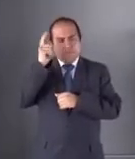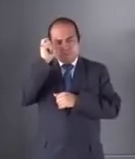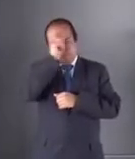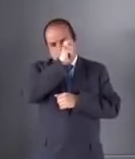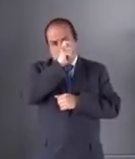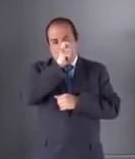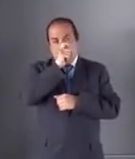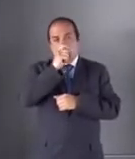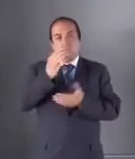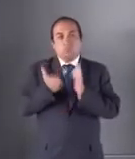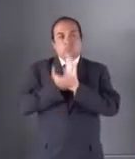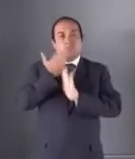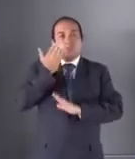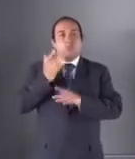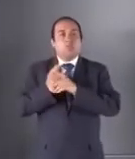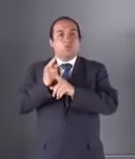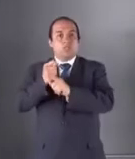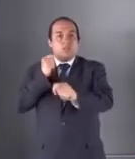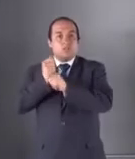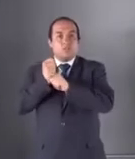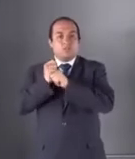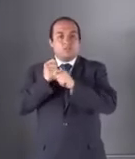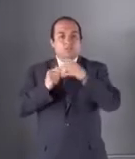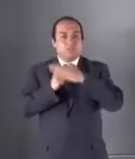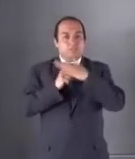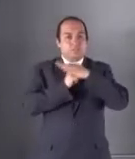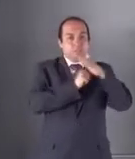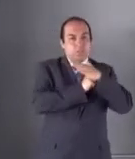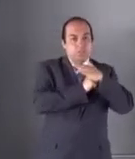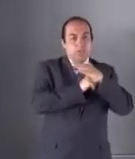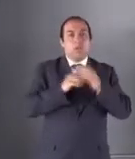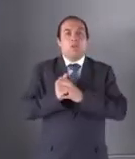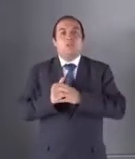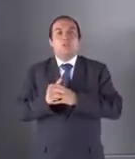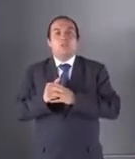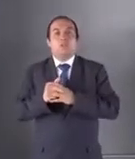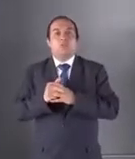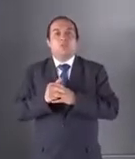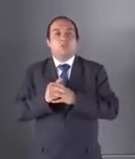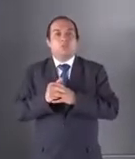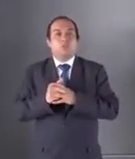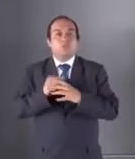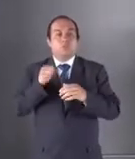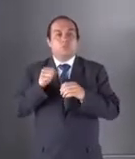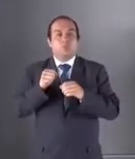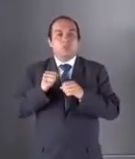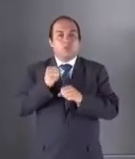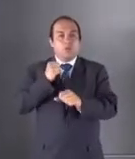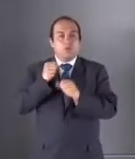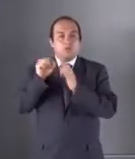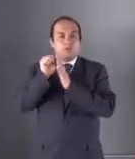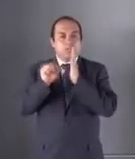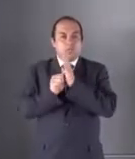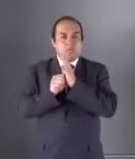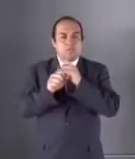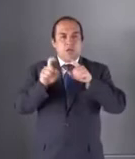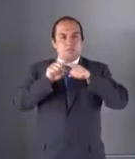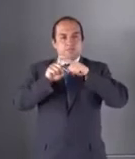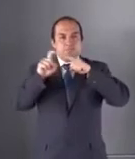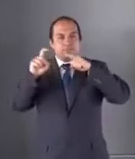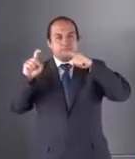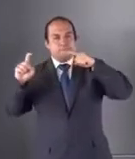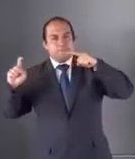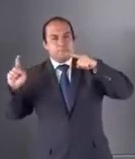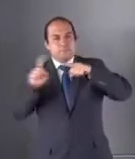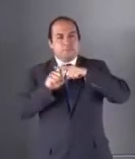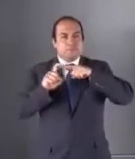estructurado. Con un sistema de teleféricos que va por arriba, donde los pasajeros van rápido, de forma segura, en un trayecto